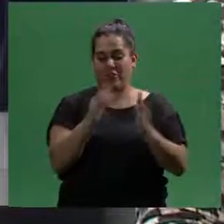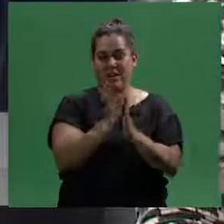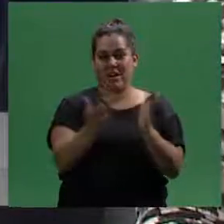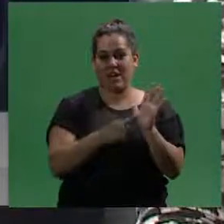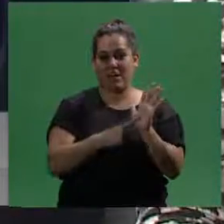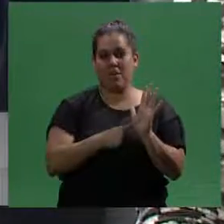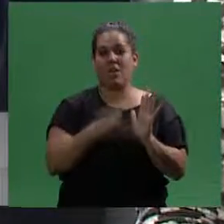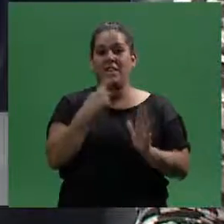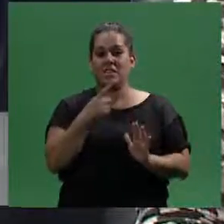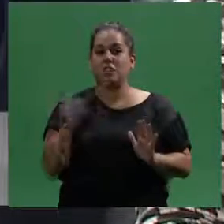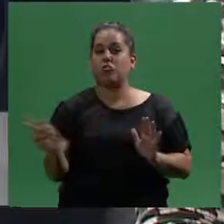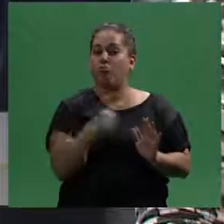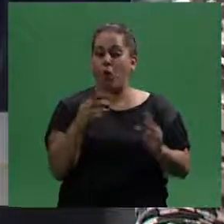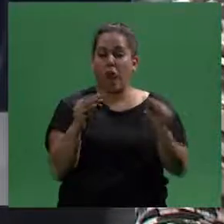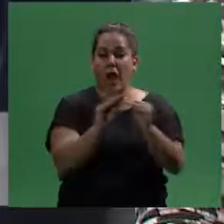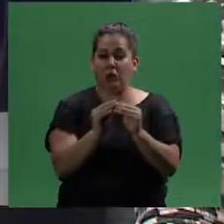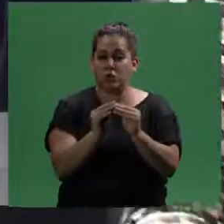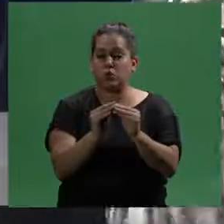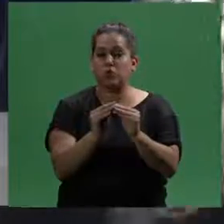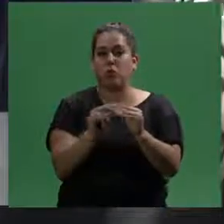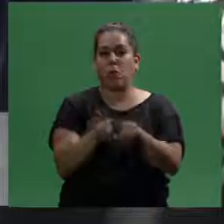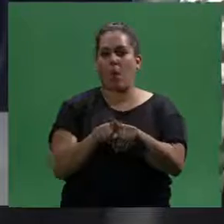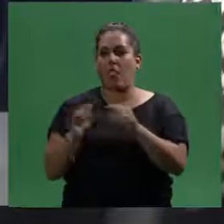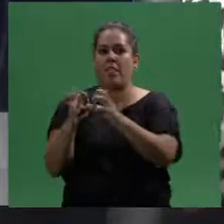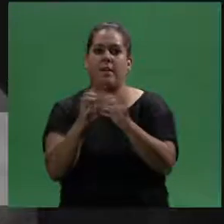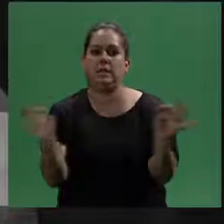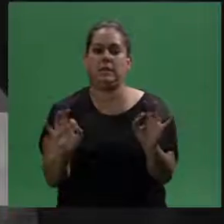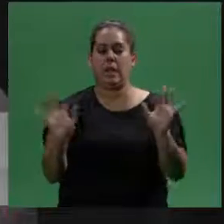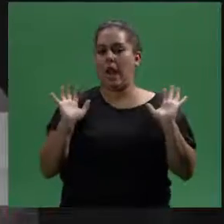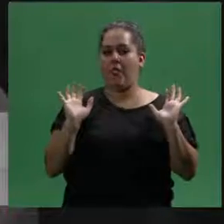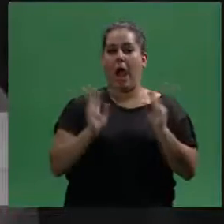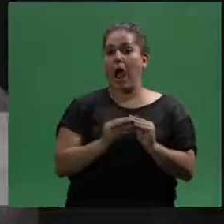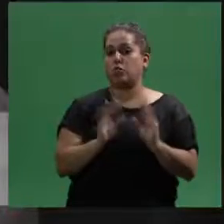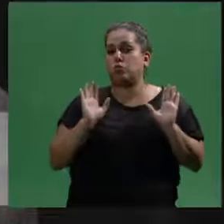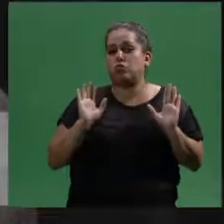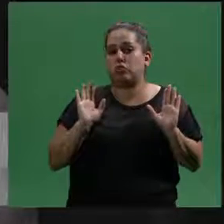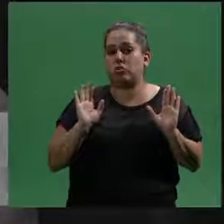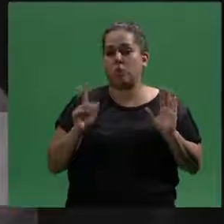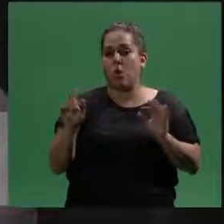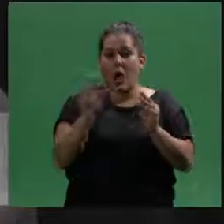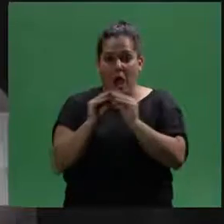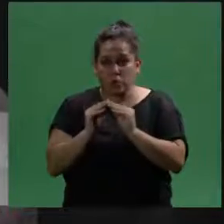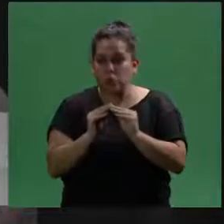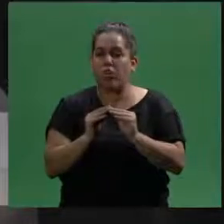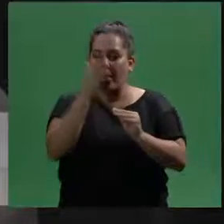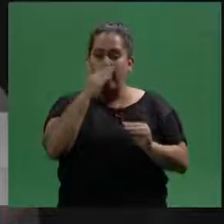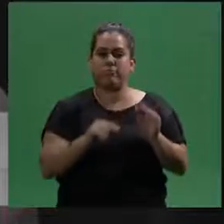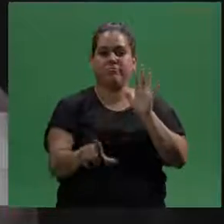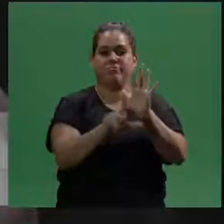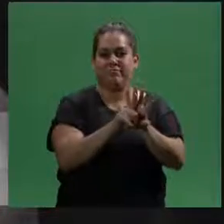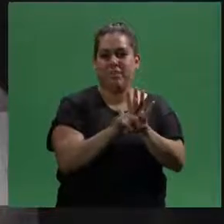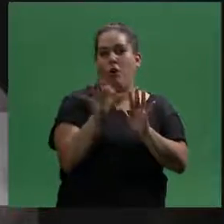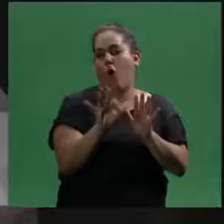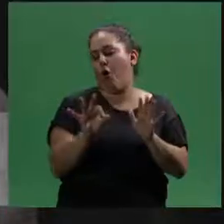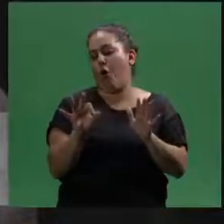último renglón, dice, y todos aquellos asuntos que no hagan a la incidencia del debate. Todos aquellos asuntos se convierten en proyectos de declaración que